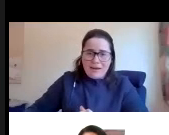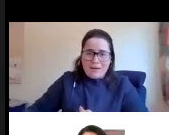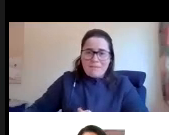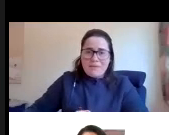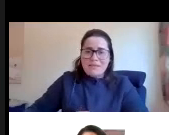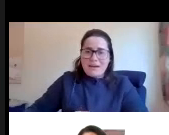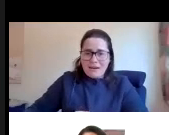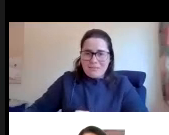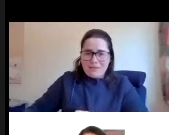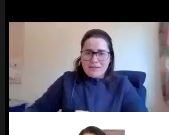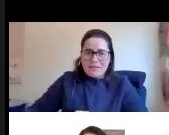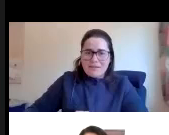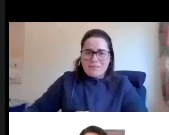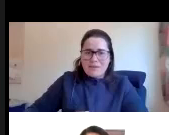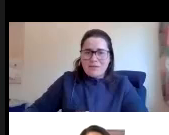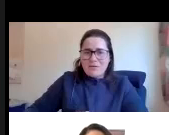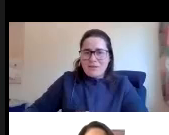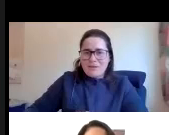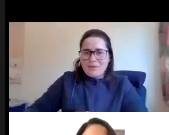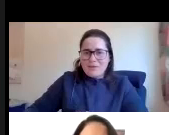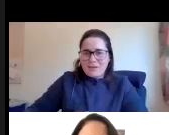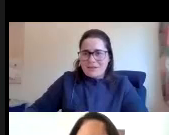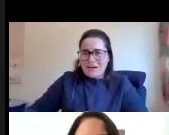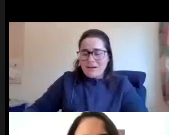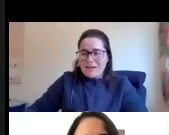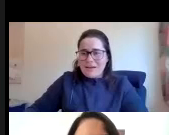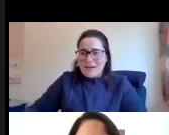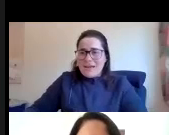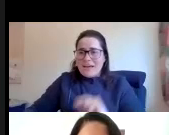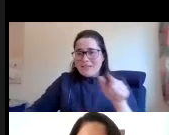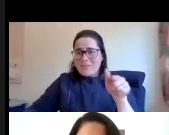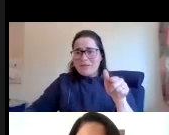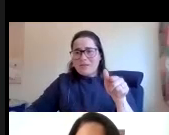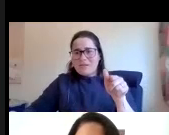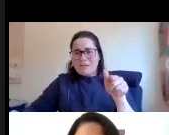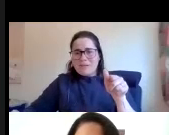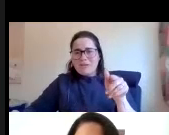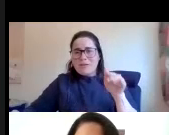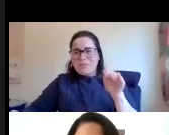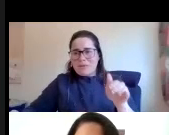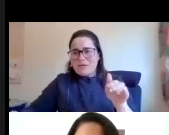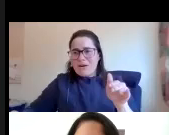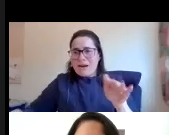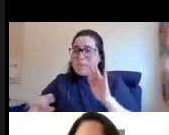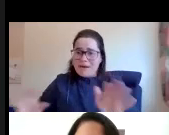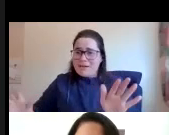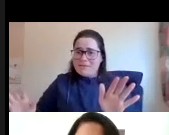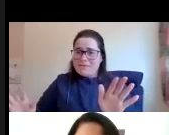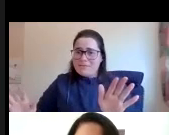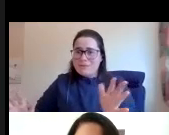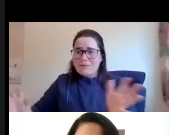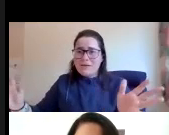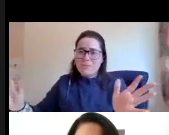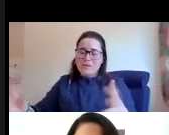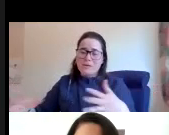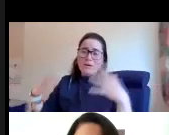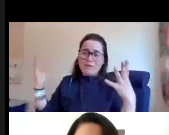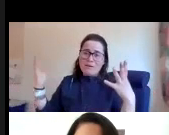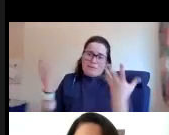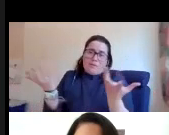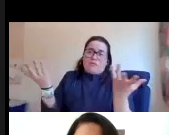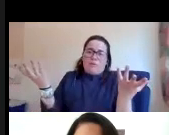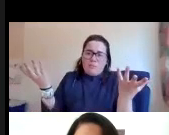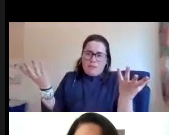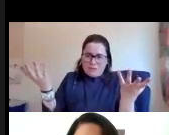realidad, meterle a la planta de tratamiento y luego tratarla, esta planta de tratamiento en invierno la pagan. ¿Por qué? Porque